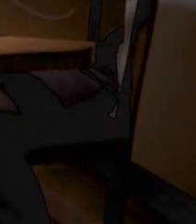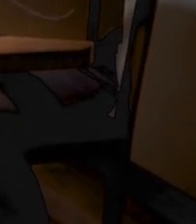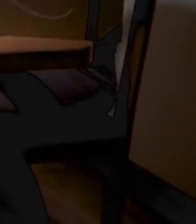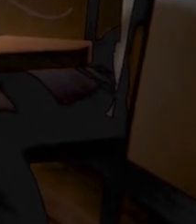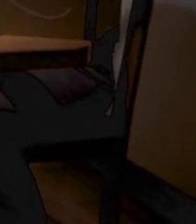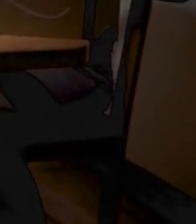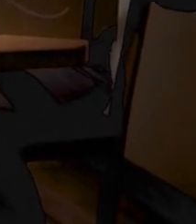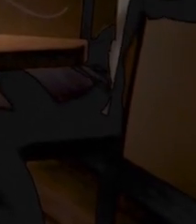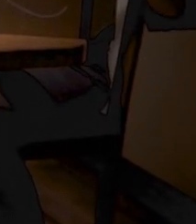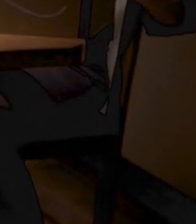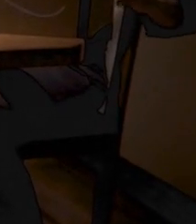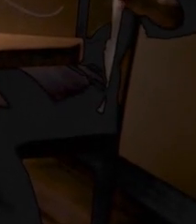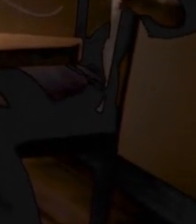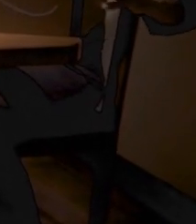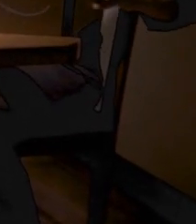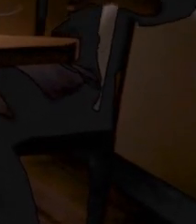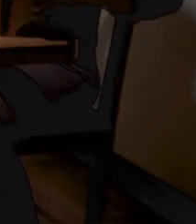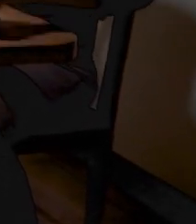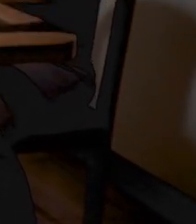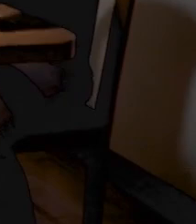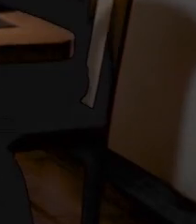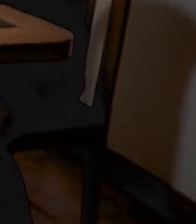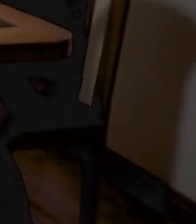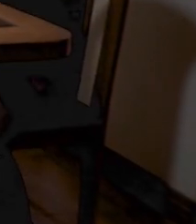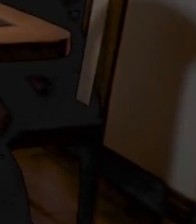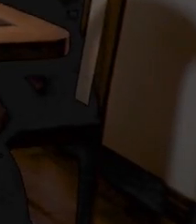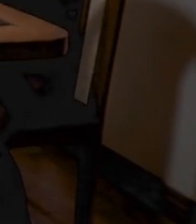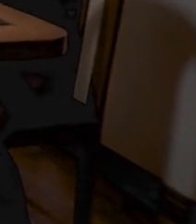¿Qué es eso? Véalo usted mismo.